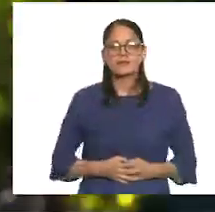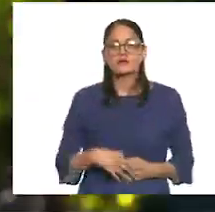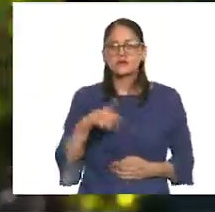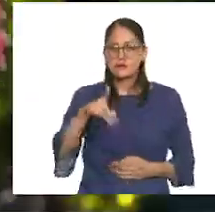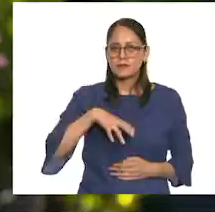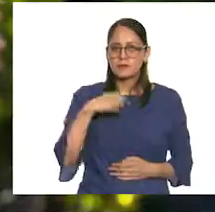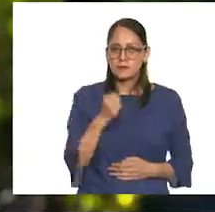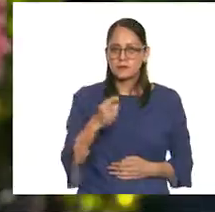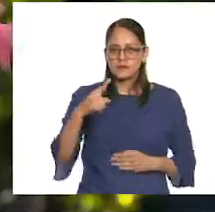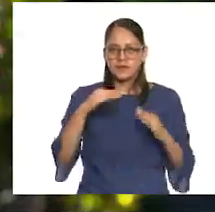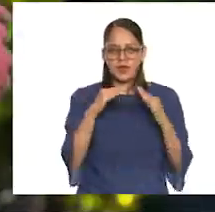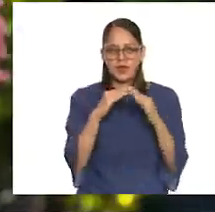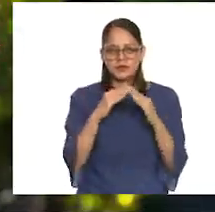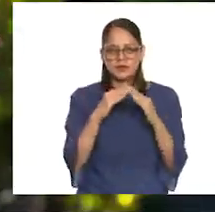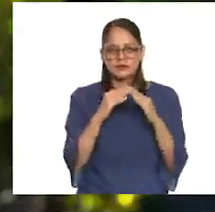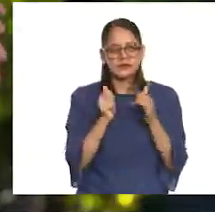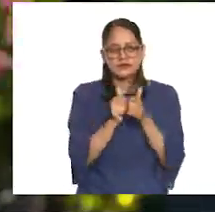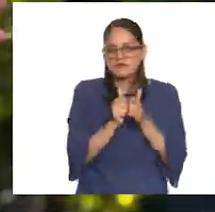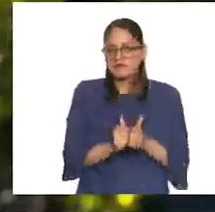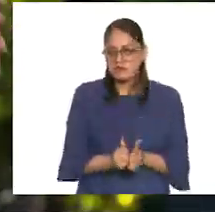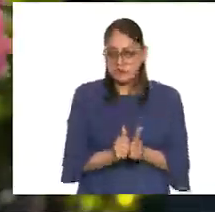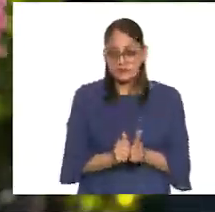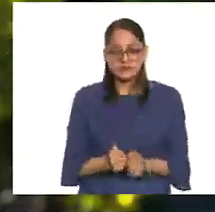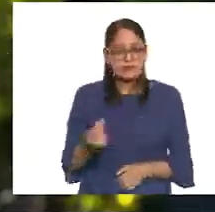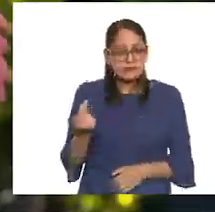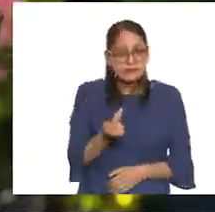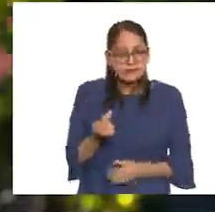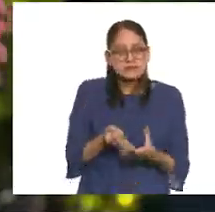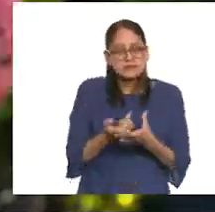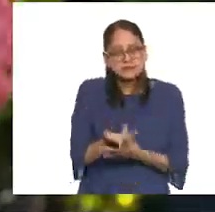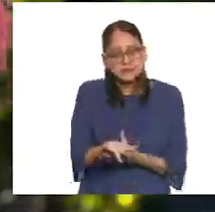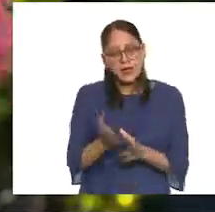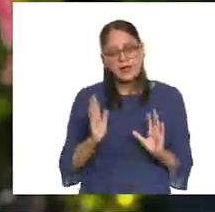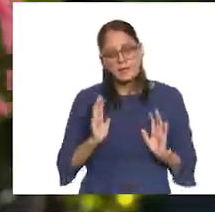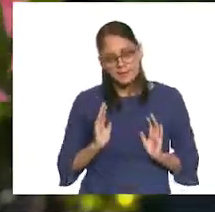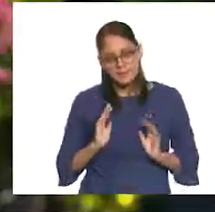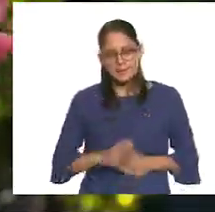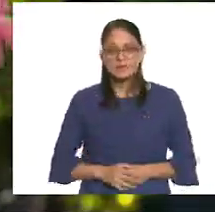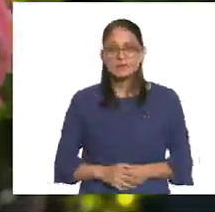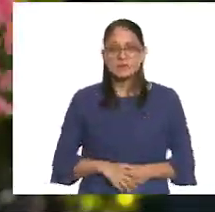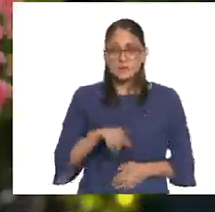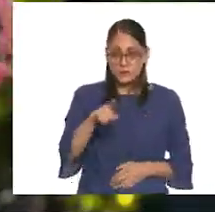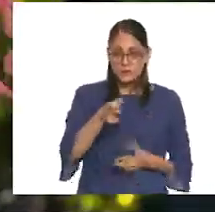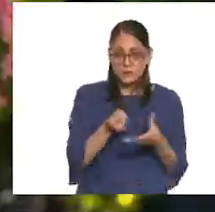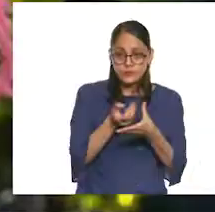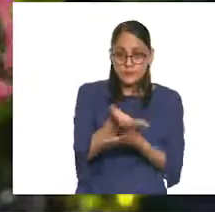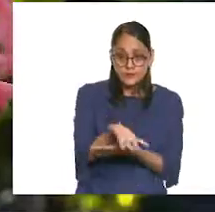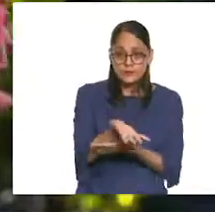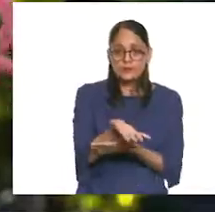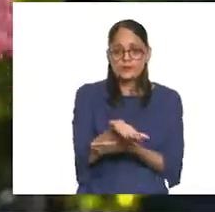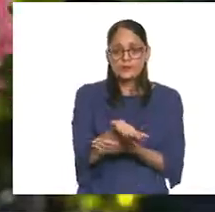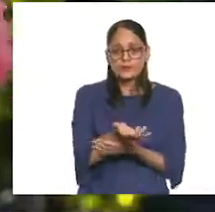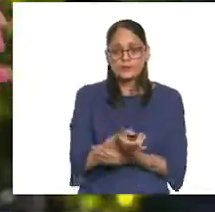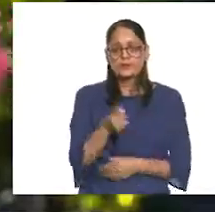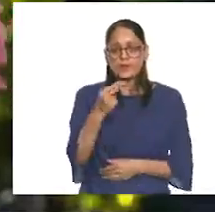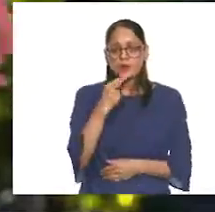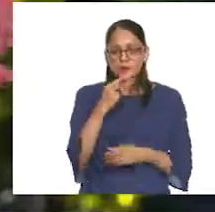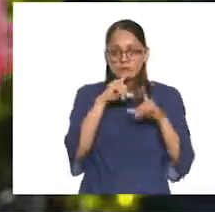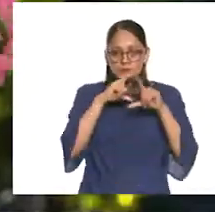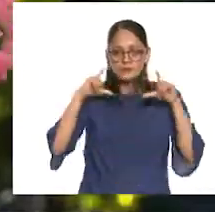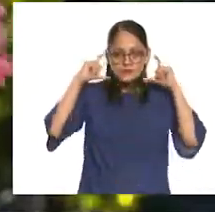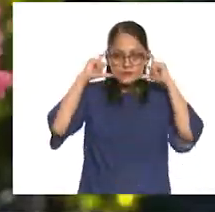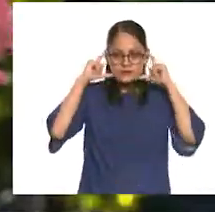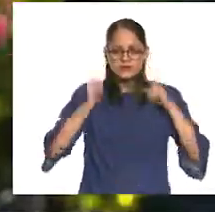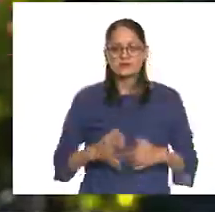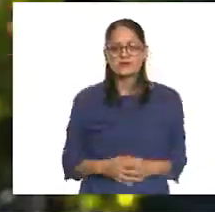Trata de no salir de casa a menos que sea muy necesario. Si lo haces, utiliza el